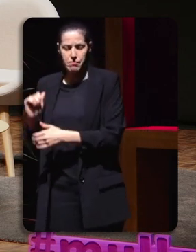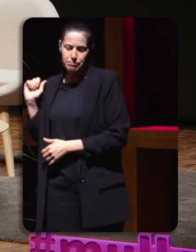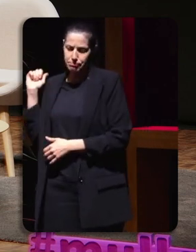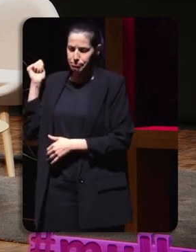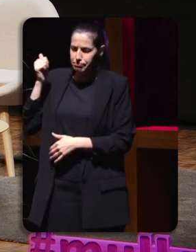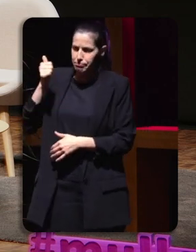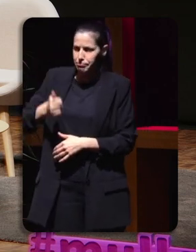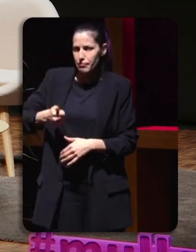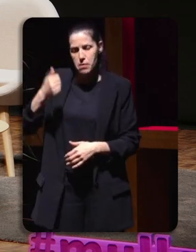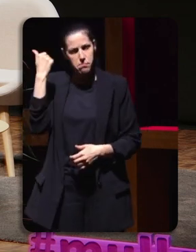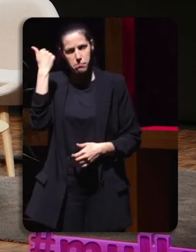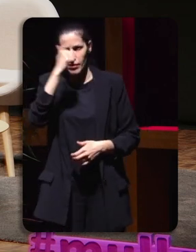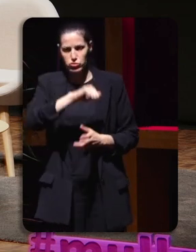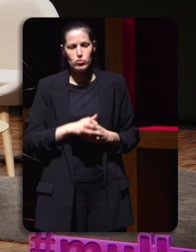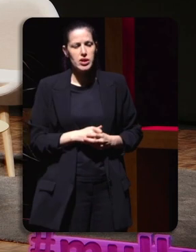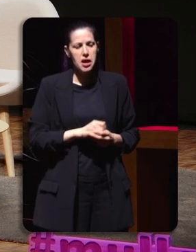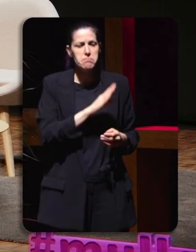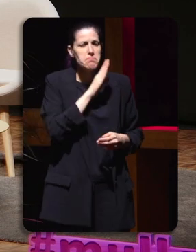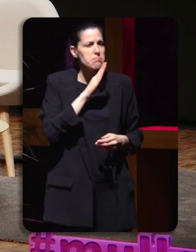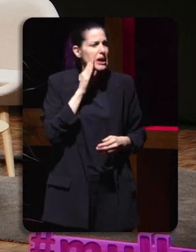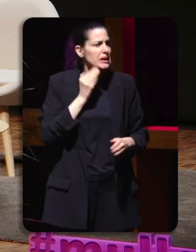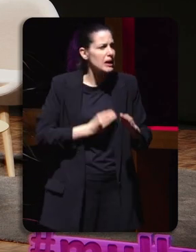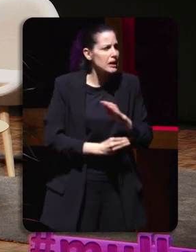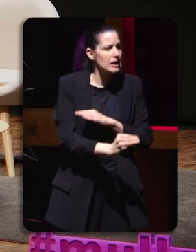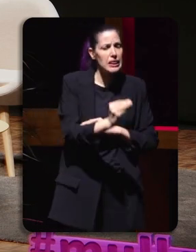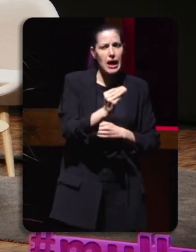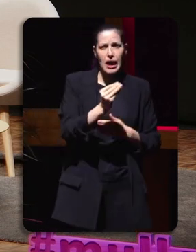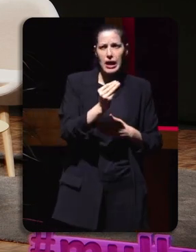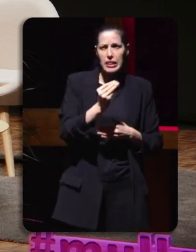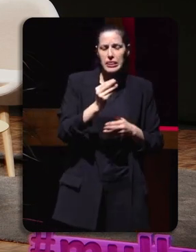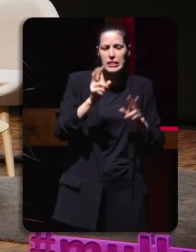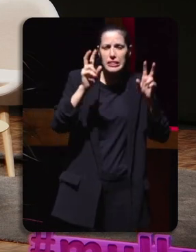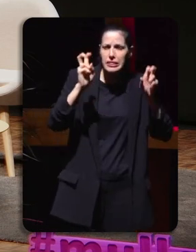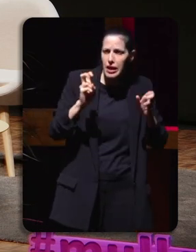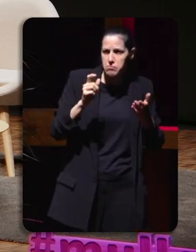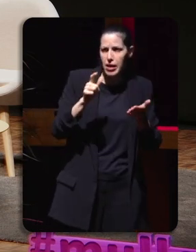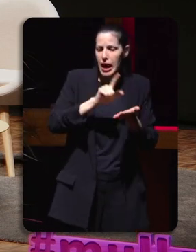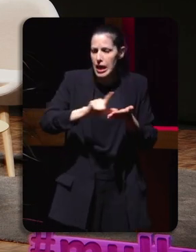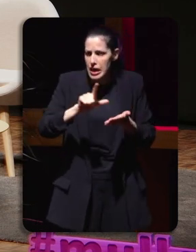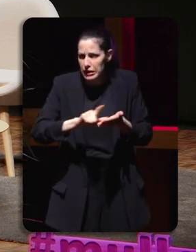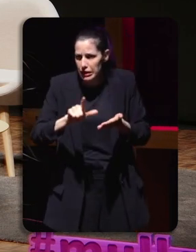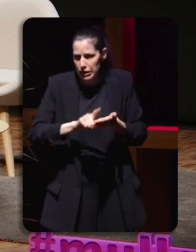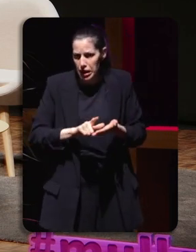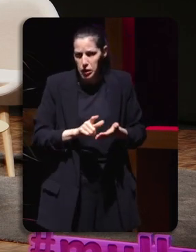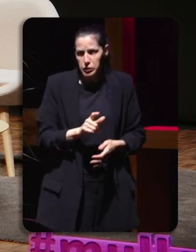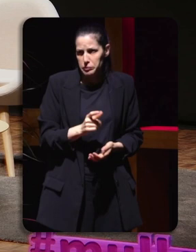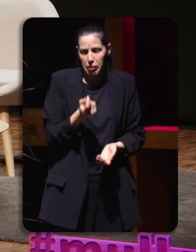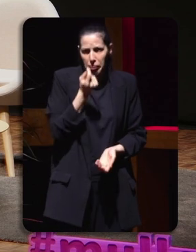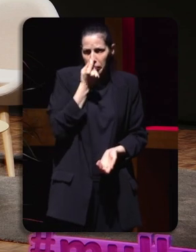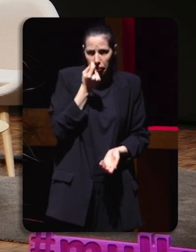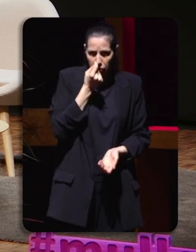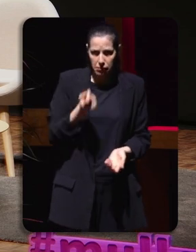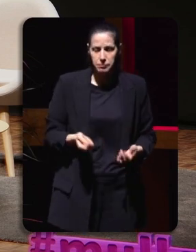maternidad no era uno de los grandes temas literarios lo primero que yo supe por ejemplo me voy a desnudar un poco cuando fui a escribir